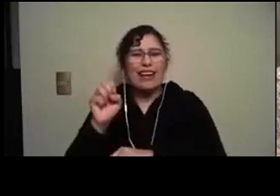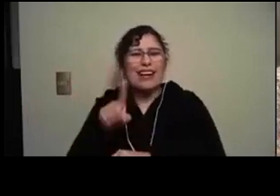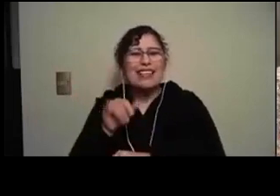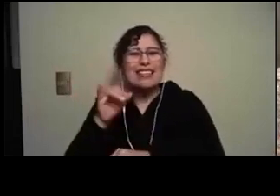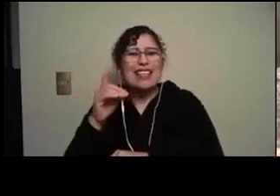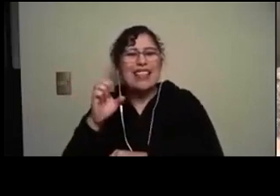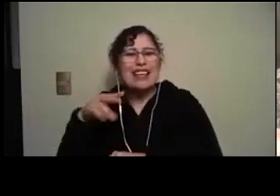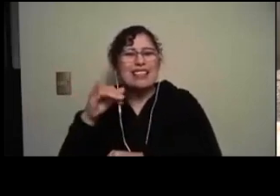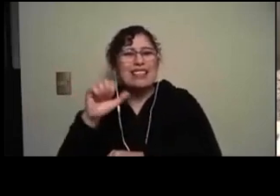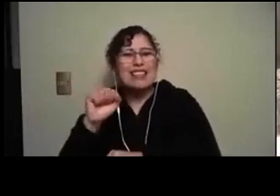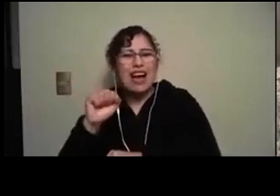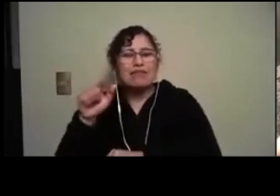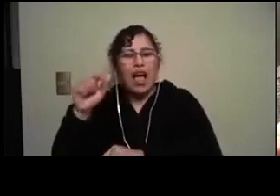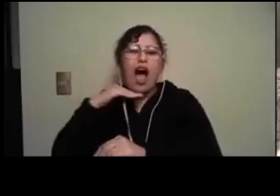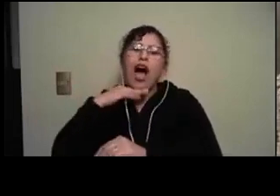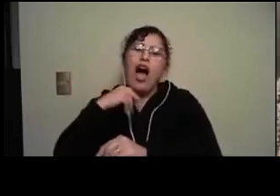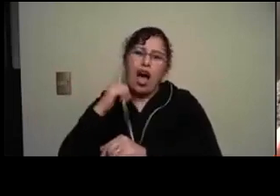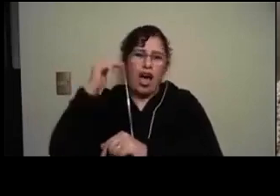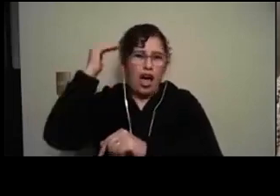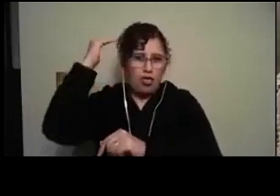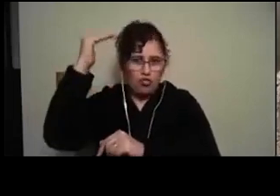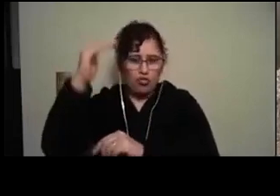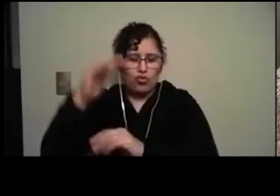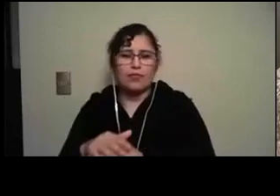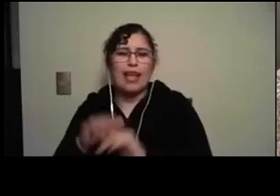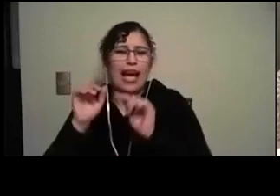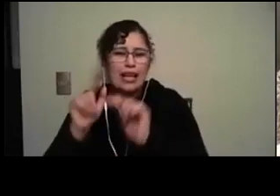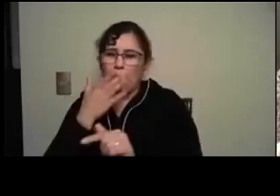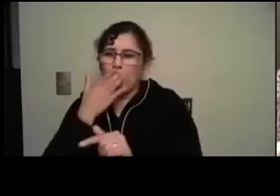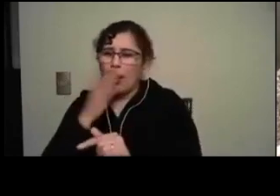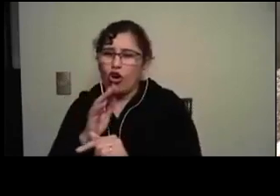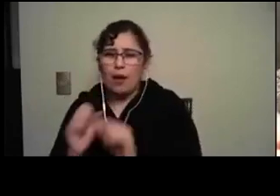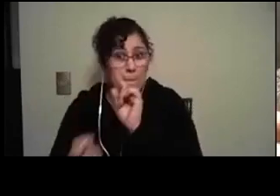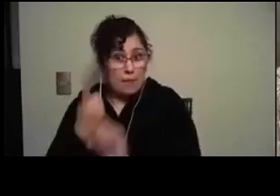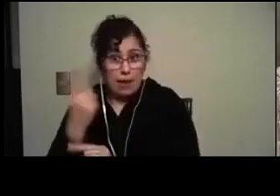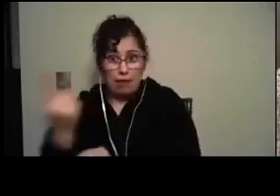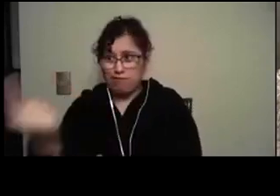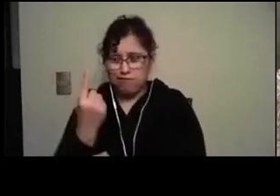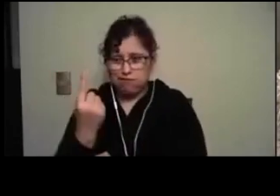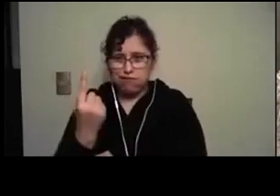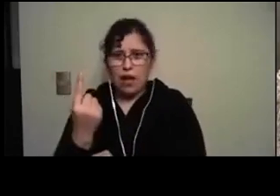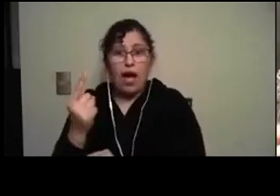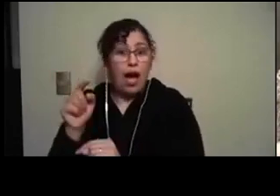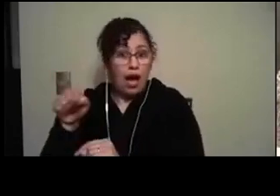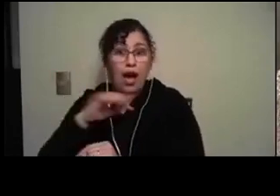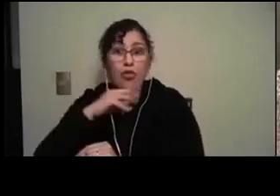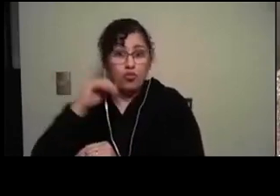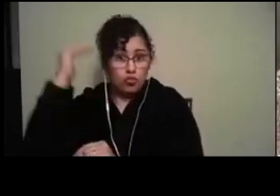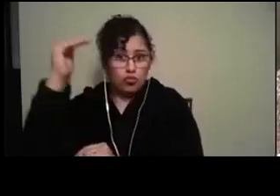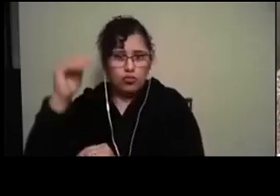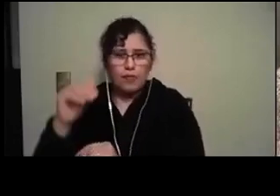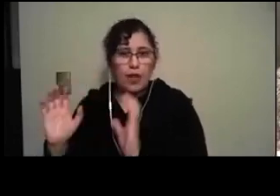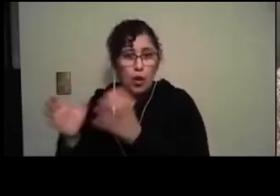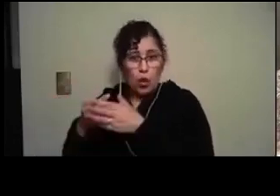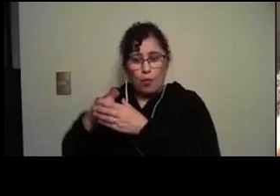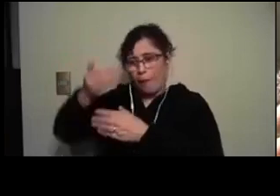en general, uno cuando ve adultos mayores así, hace el testeo, ¿ya? en conjunto con el equipo, con la psicóloga, con